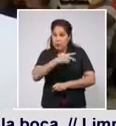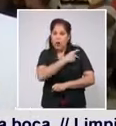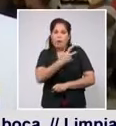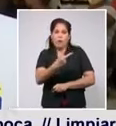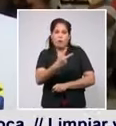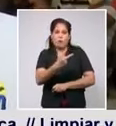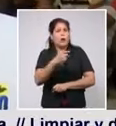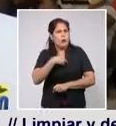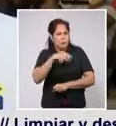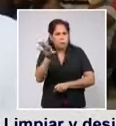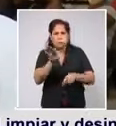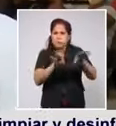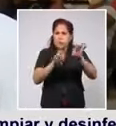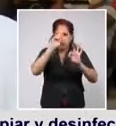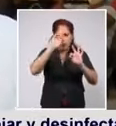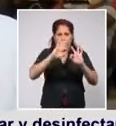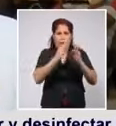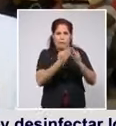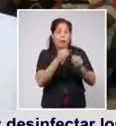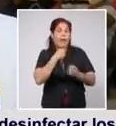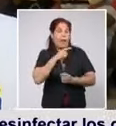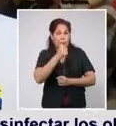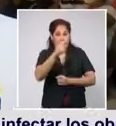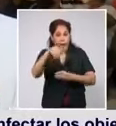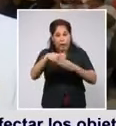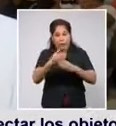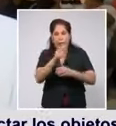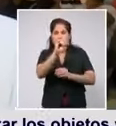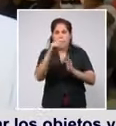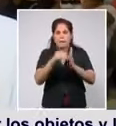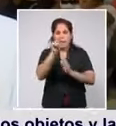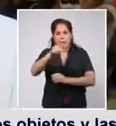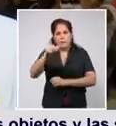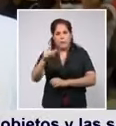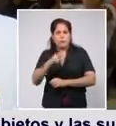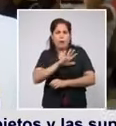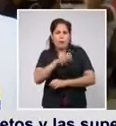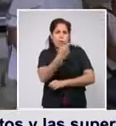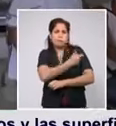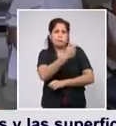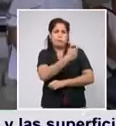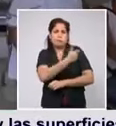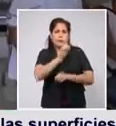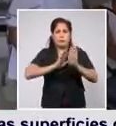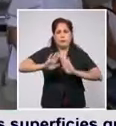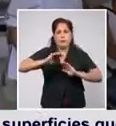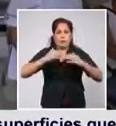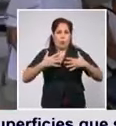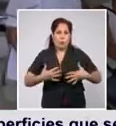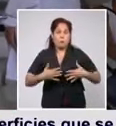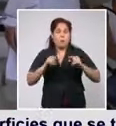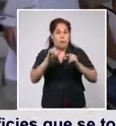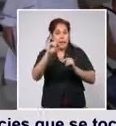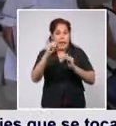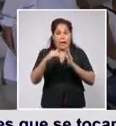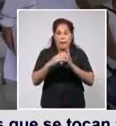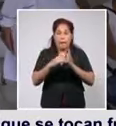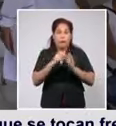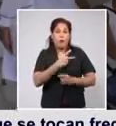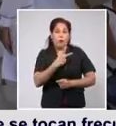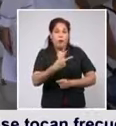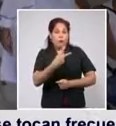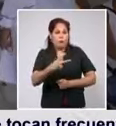salud. Debemos en 10 días tener alrededor de 100.000 pacientes que han recibido esta inmunización. Unos 6.000 voluntarios participarán en la